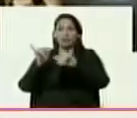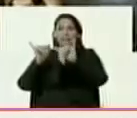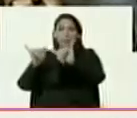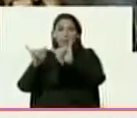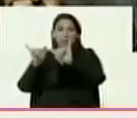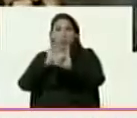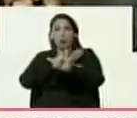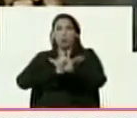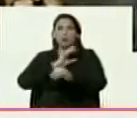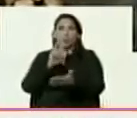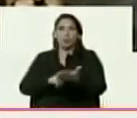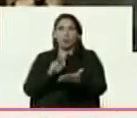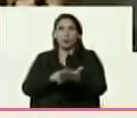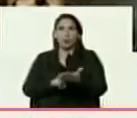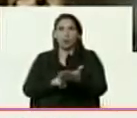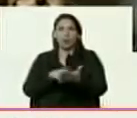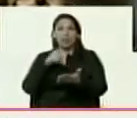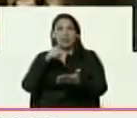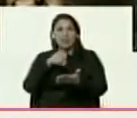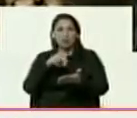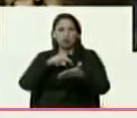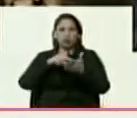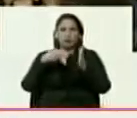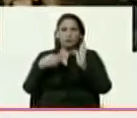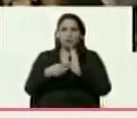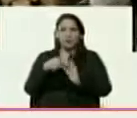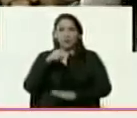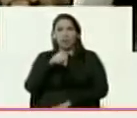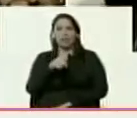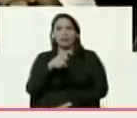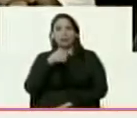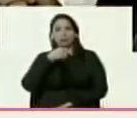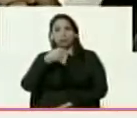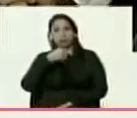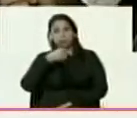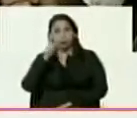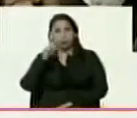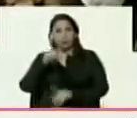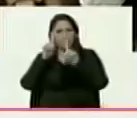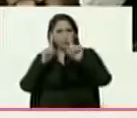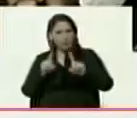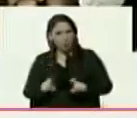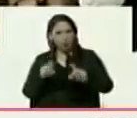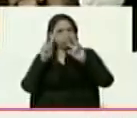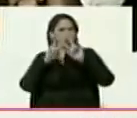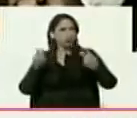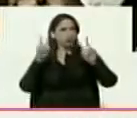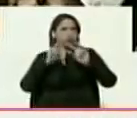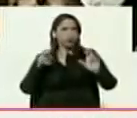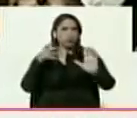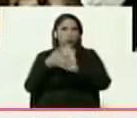Verdad y lo que implica estas entrevistas y bueno, y todo lo que